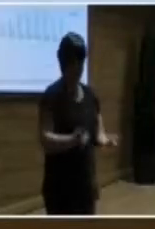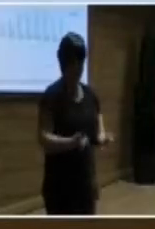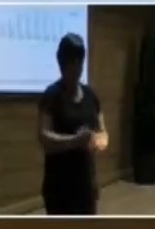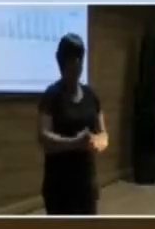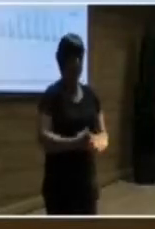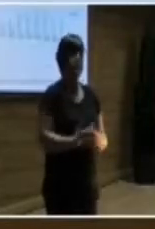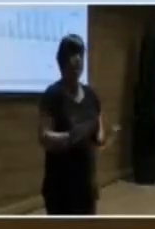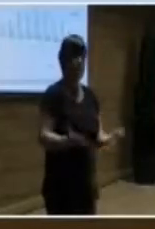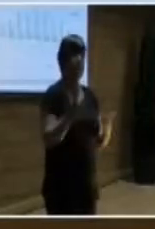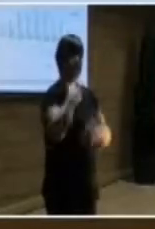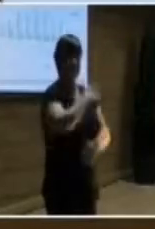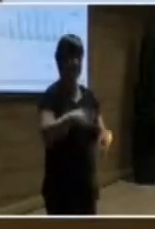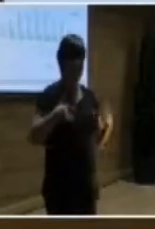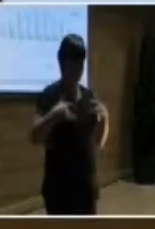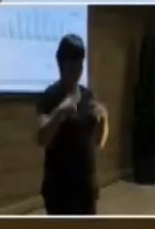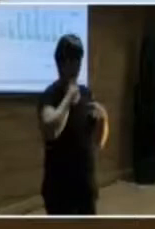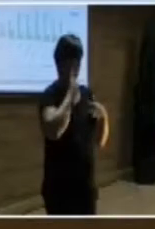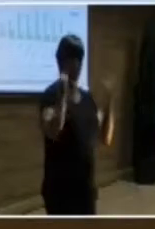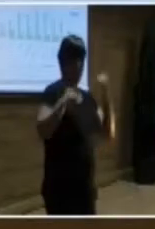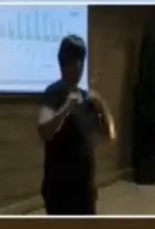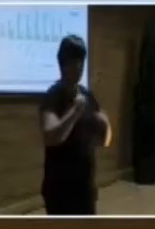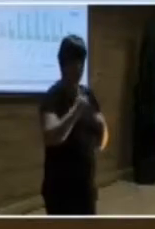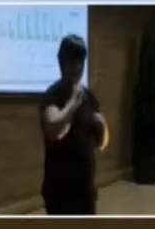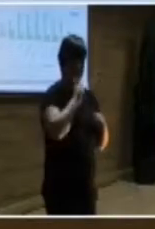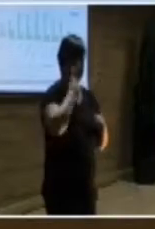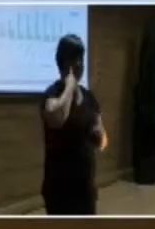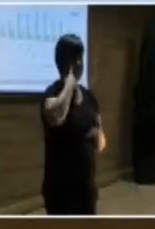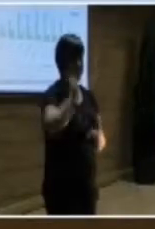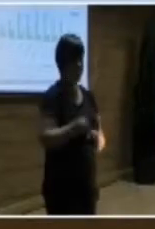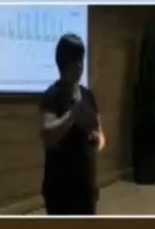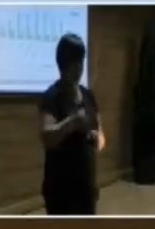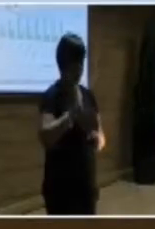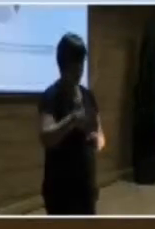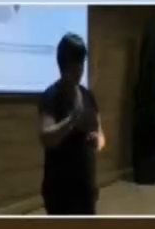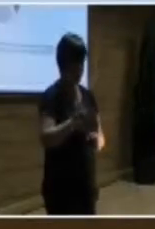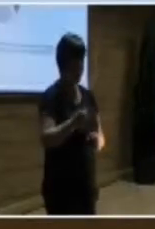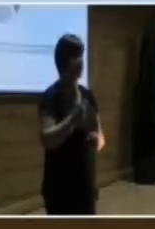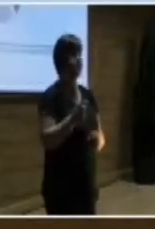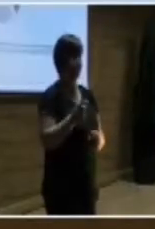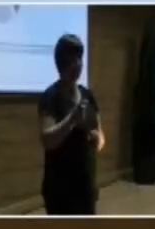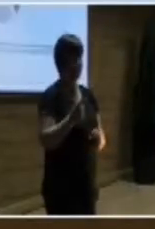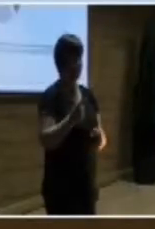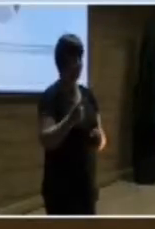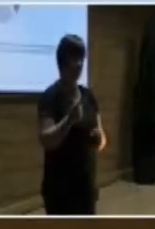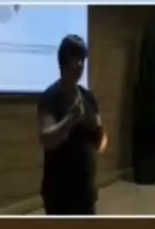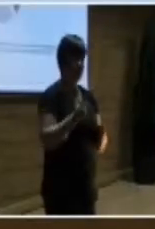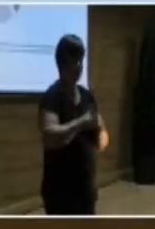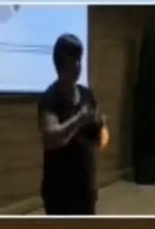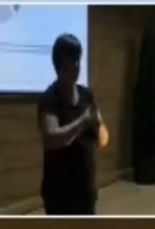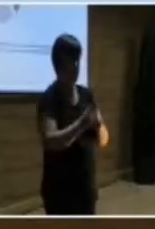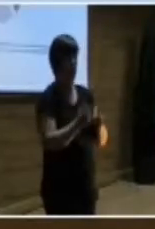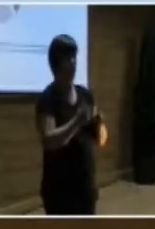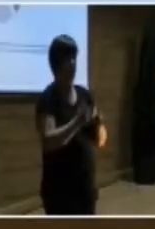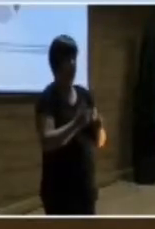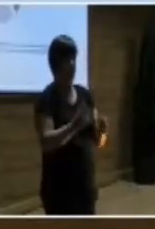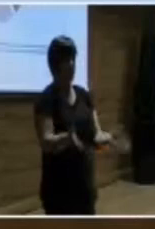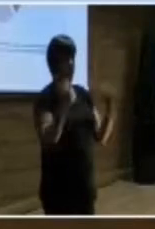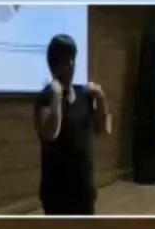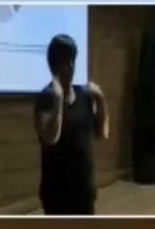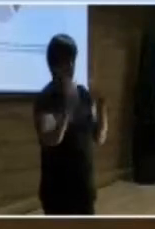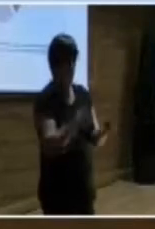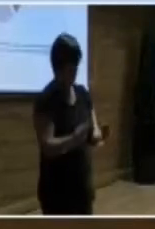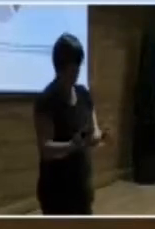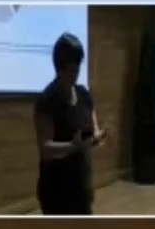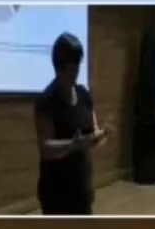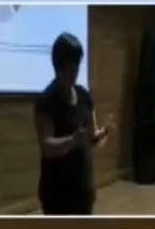demencia, síntomas conductuales, extraordinariamente frecuentes, crean mucha sobrecarga. Pues miren, ¿le informan a usted de